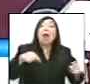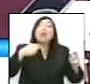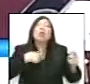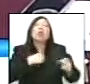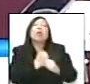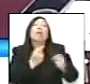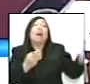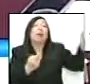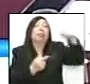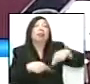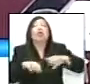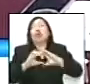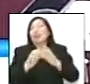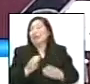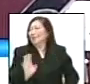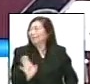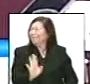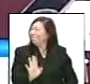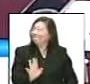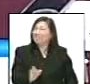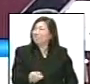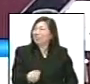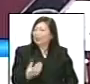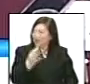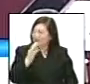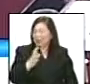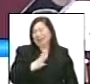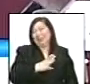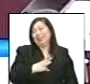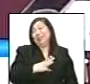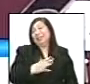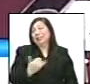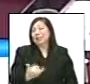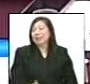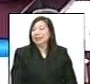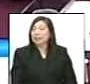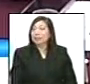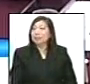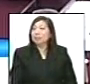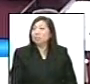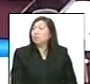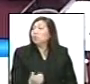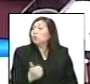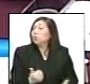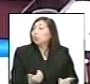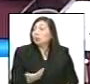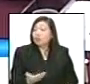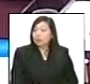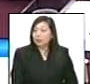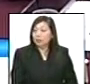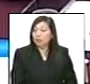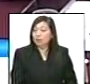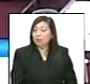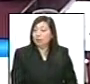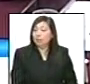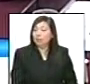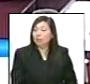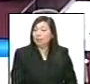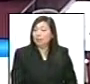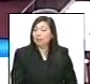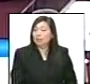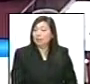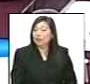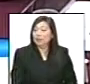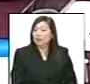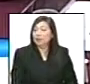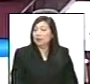Congreso y vamos a ver qué hacemos. Yo creo que es muy poco serio en ese sentido. Entonces lo que no sé es cuál es la mecánica que vamos a hacer, pues porque puedo estar